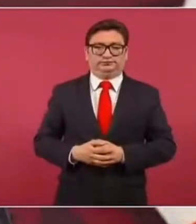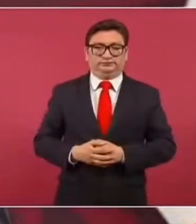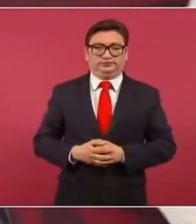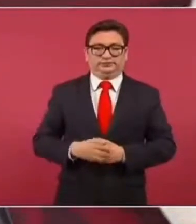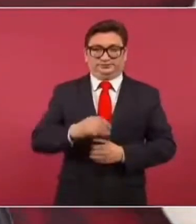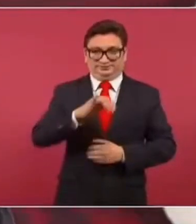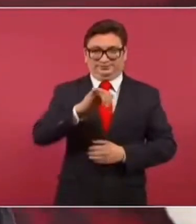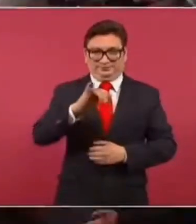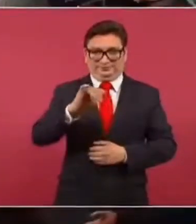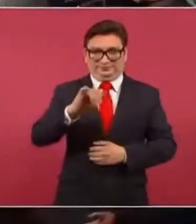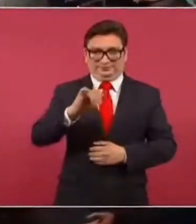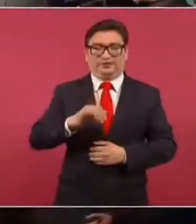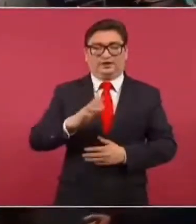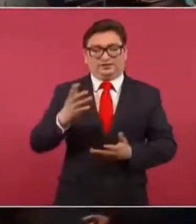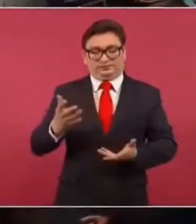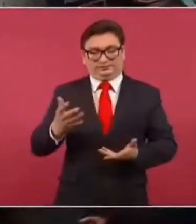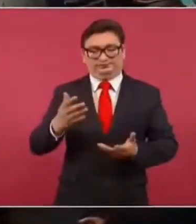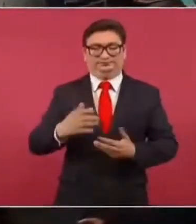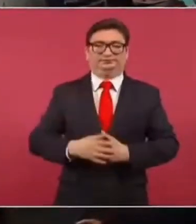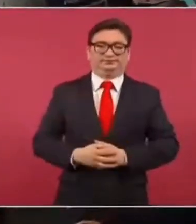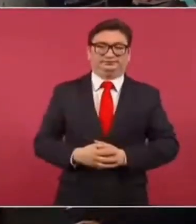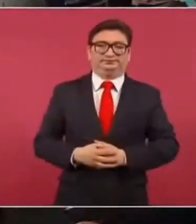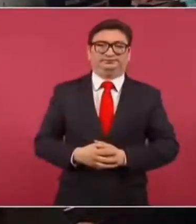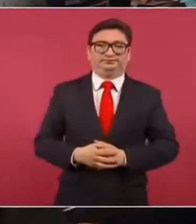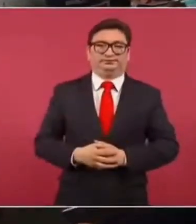¿Sí? Bueno,